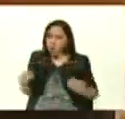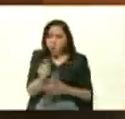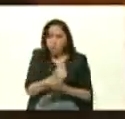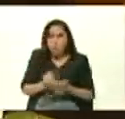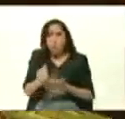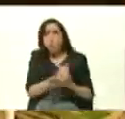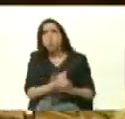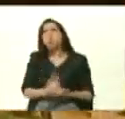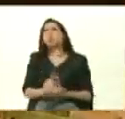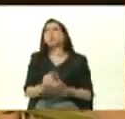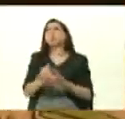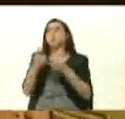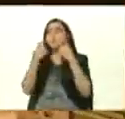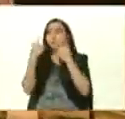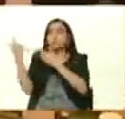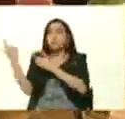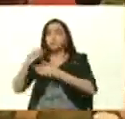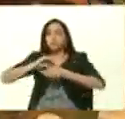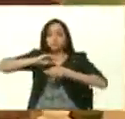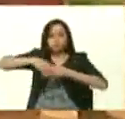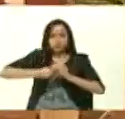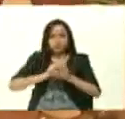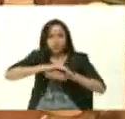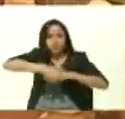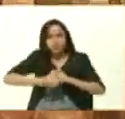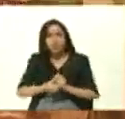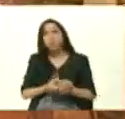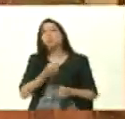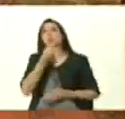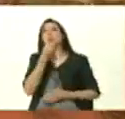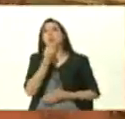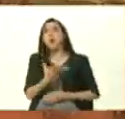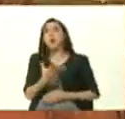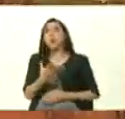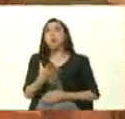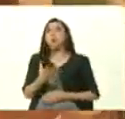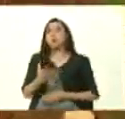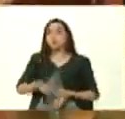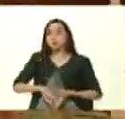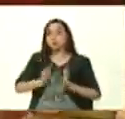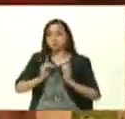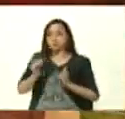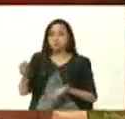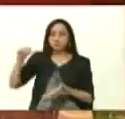a que pruebe nuestro antibacterial. Muy bien. Que es muy bueno. Permítame.